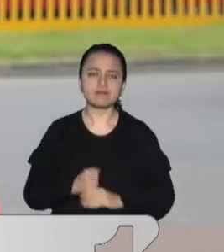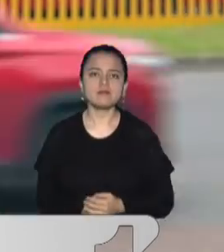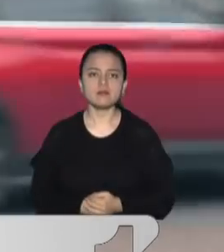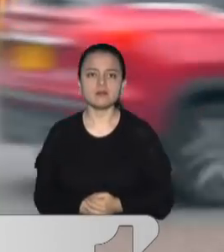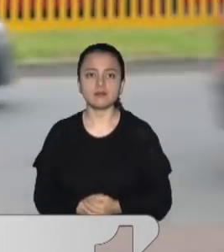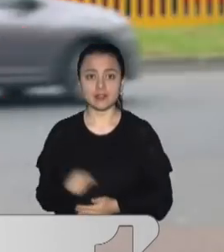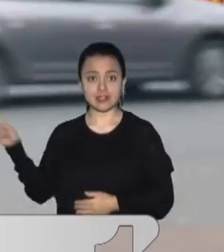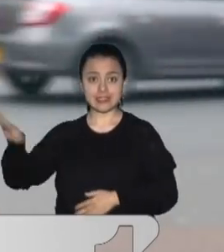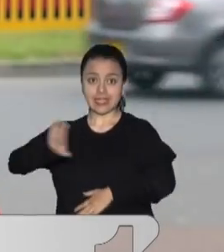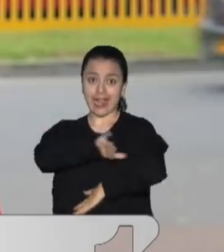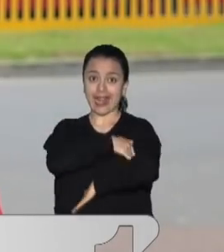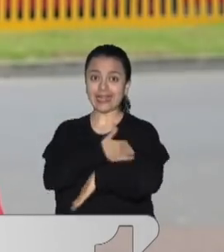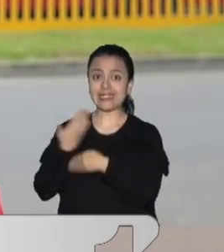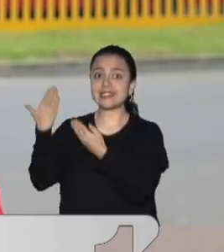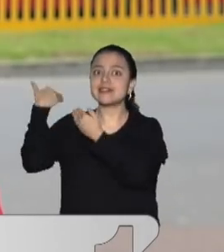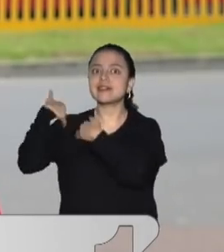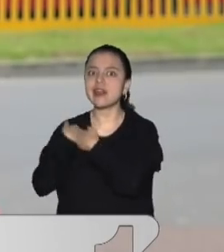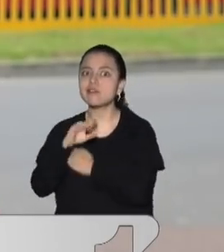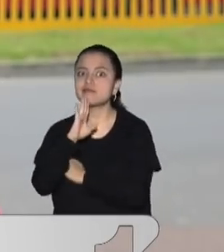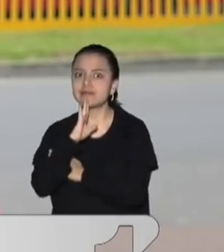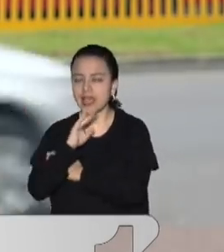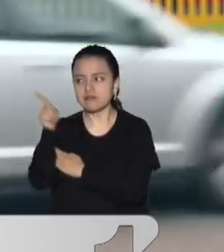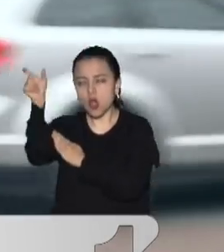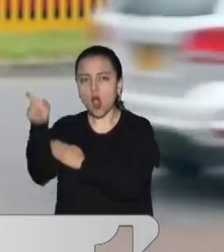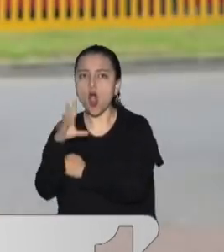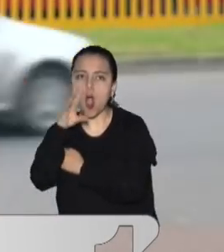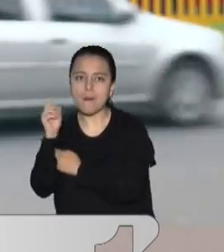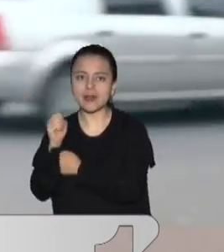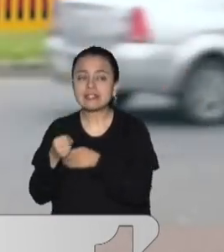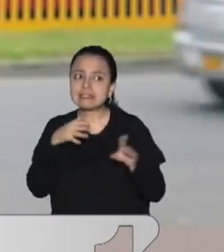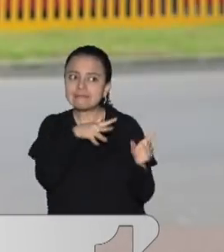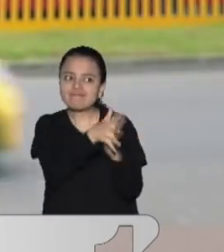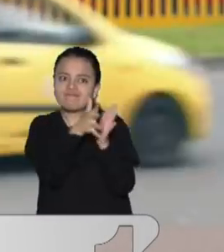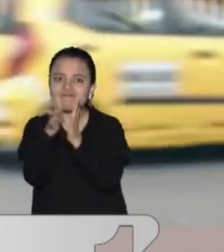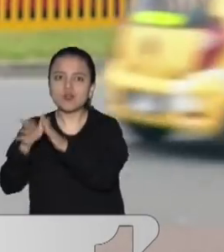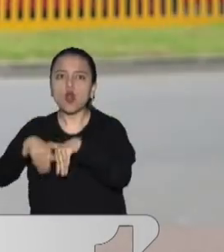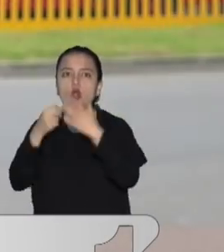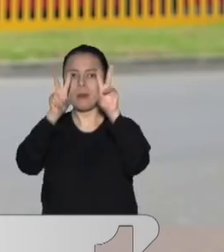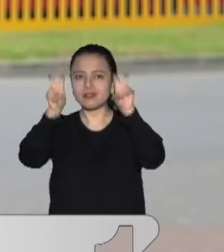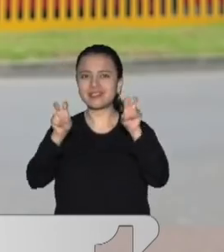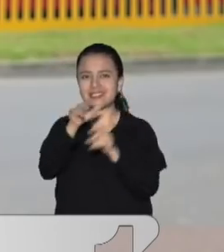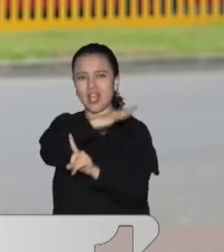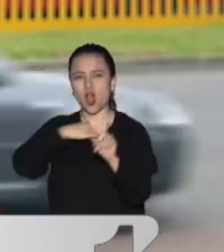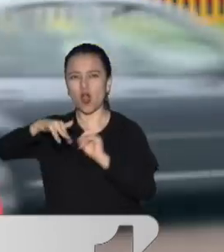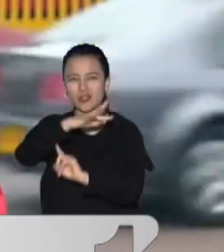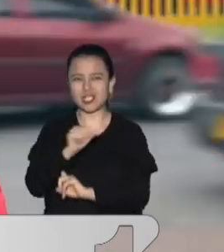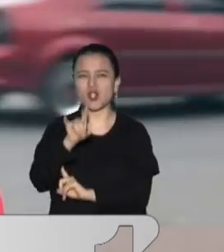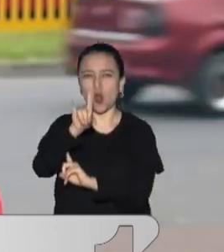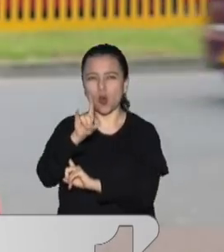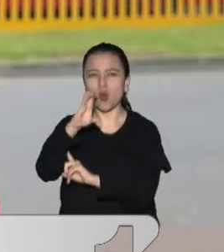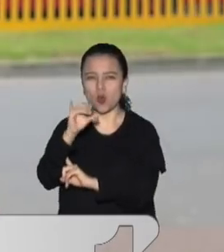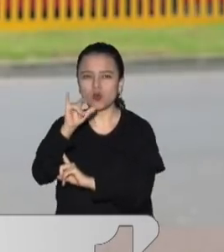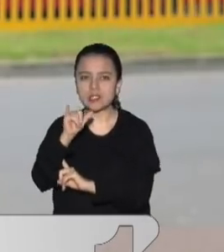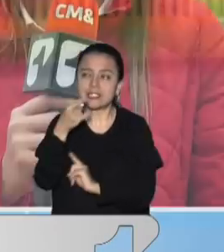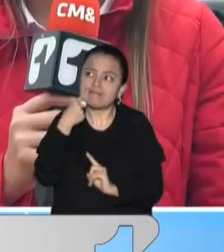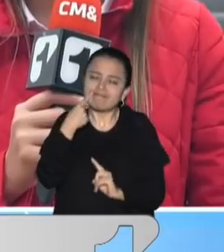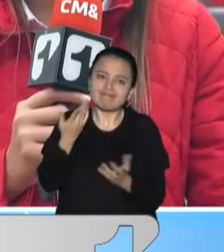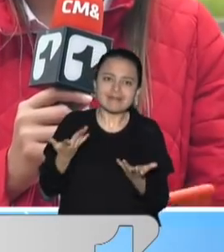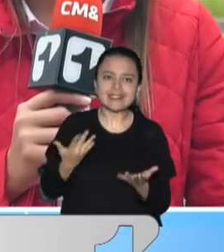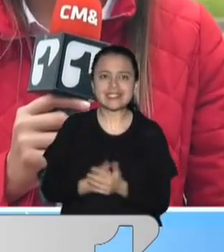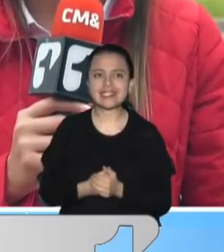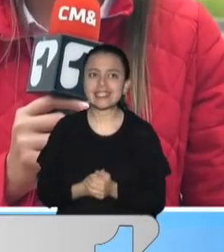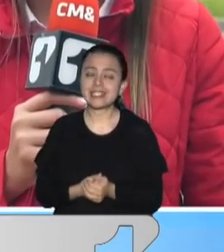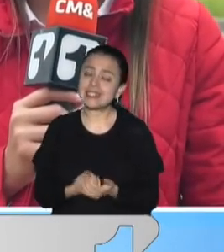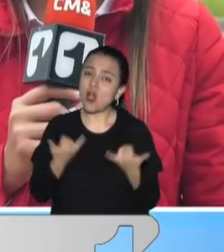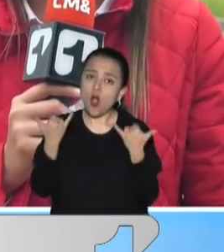Hablaba el alcalde encargado de Bogotá sobre la ocupación UCI, pues ellos dicen que la vacunación masiva es la única solución para